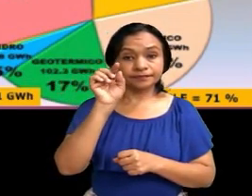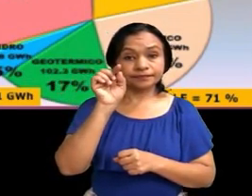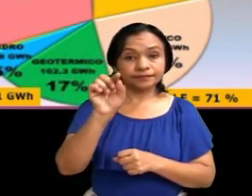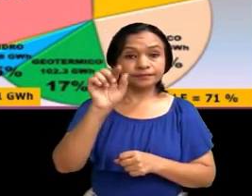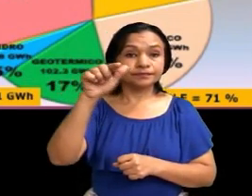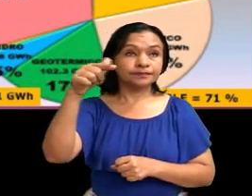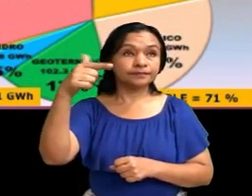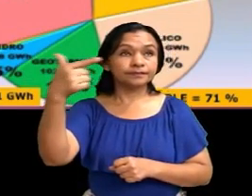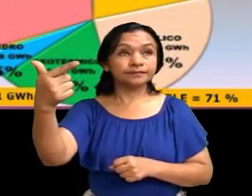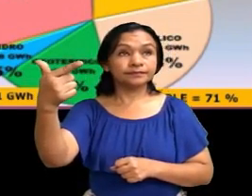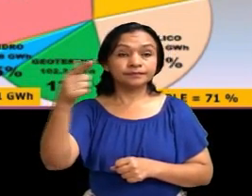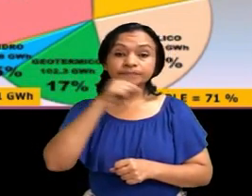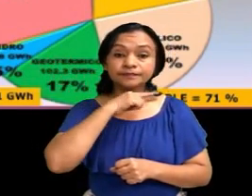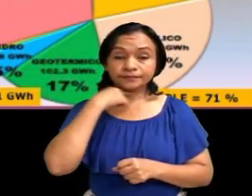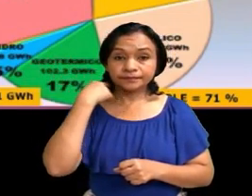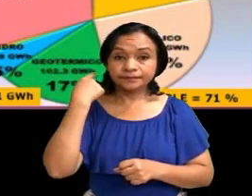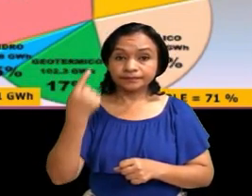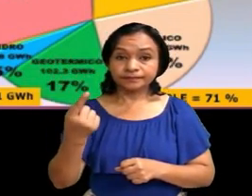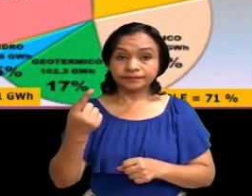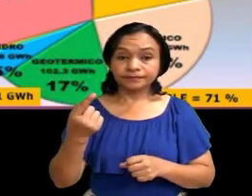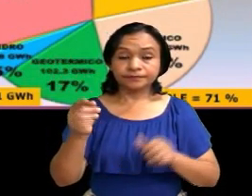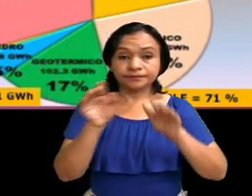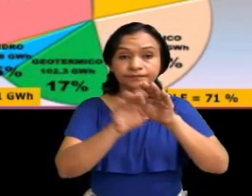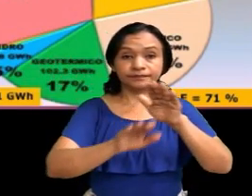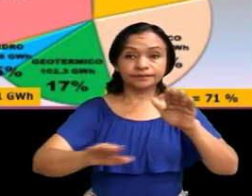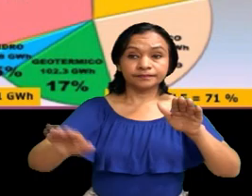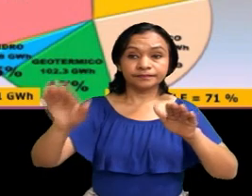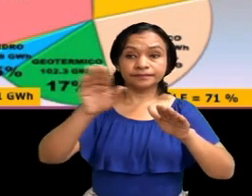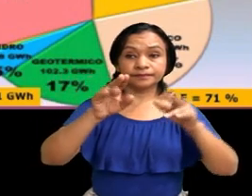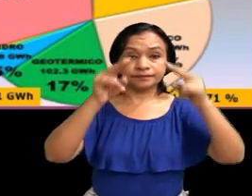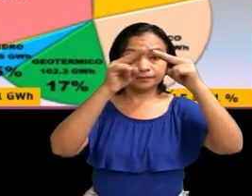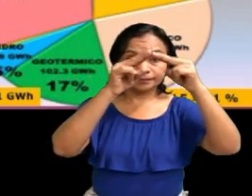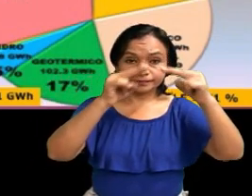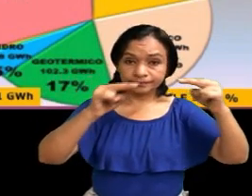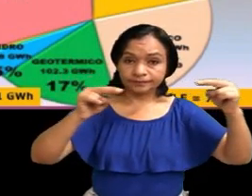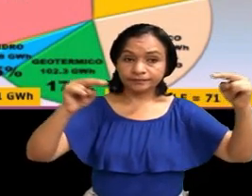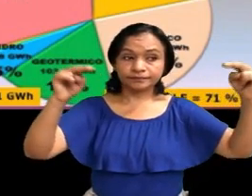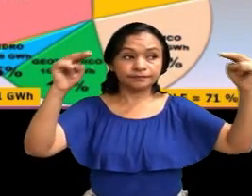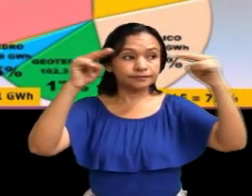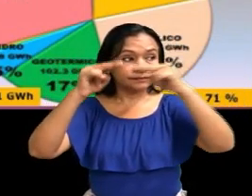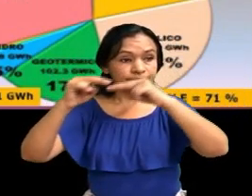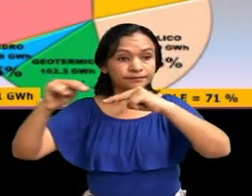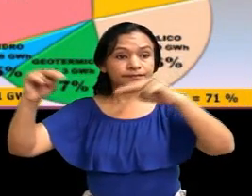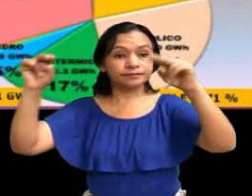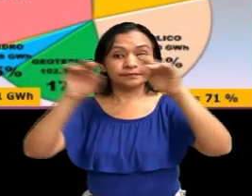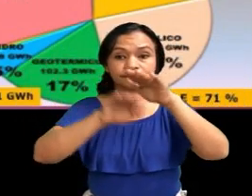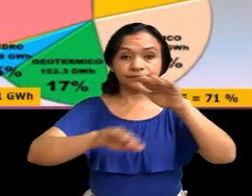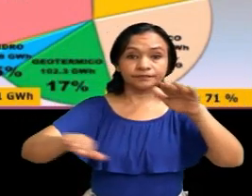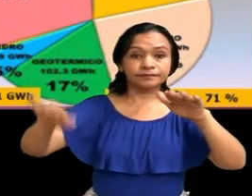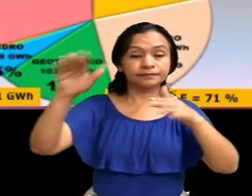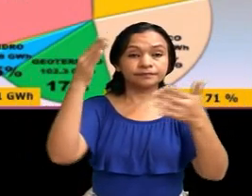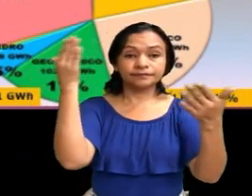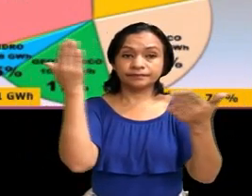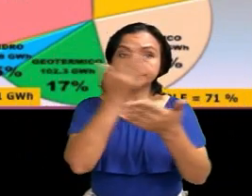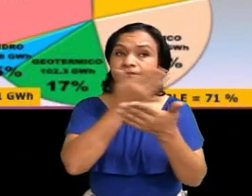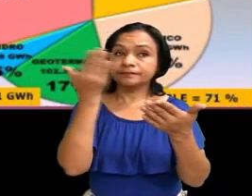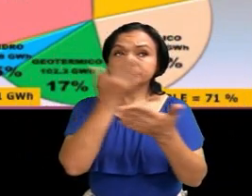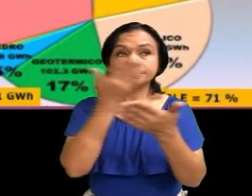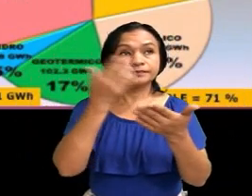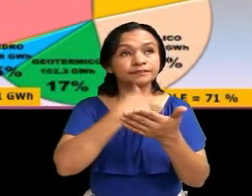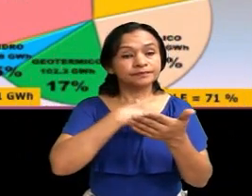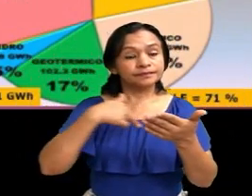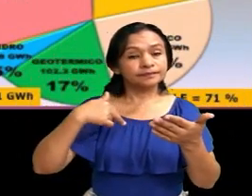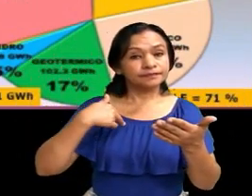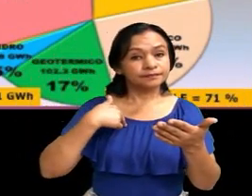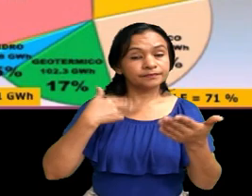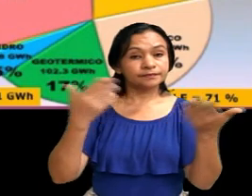95.7, ¿verdad? Y más el sistema interconectado nacional, más eficiencia energética, más estudios que hemos estado,